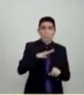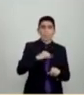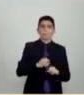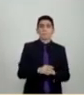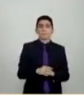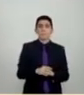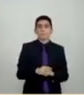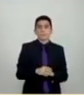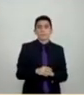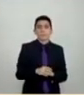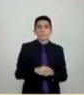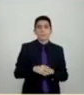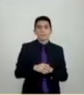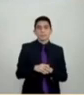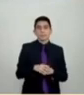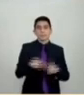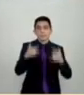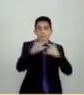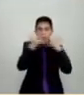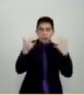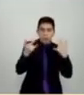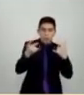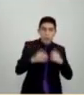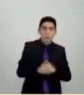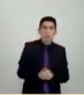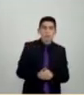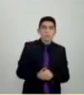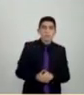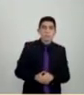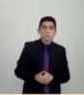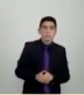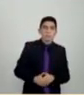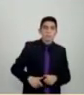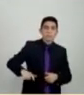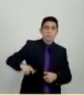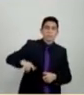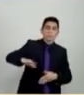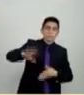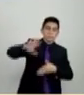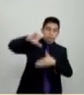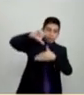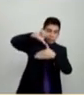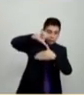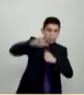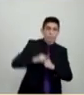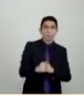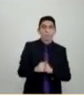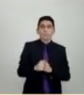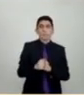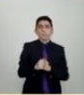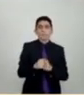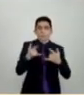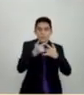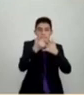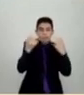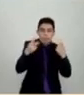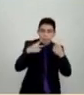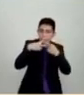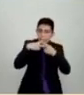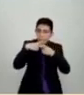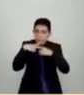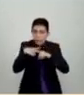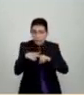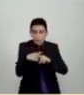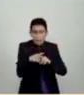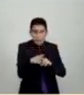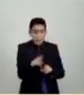de siglo, la novela latinoamericana todavía era una novela muy contemplativa o una novela que estaba apenas descubriendo, ¿no? Y en el